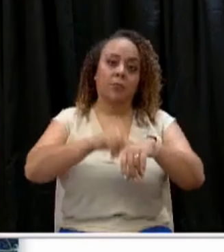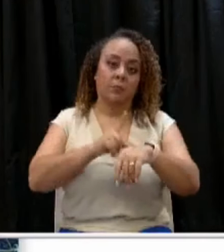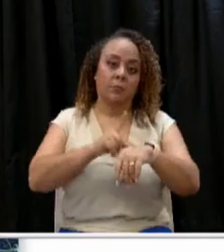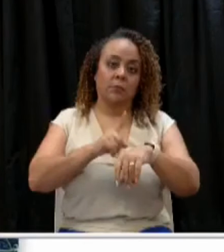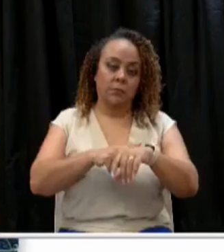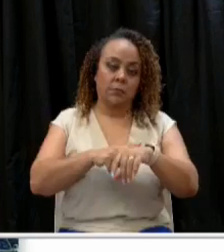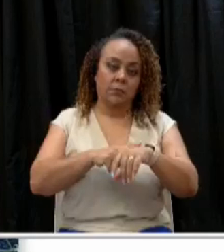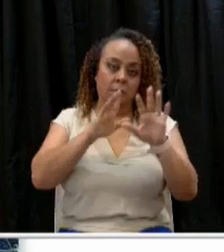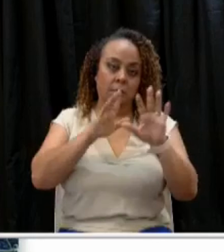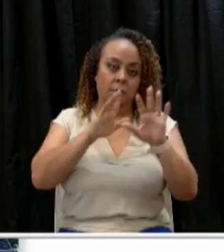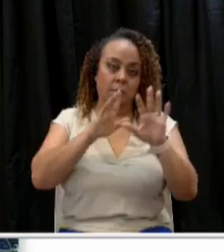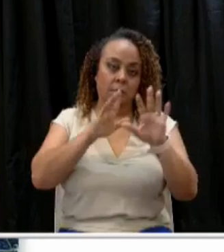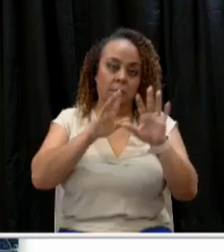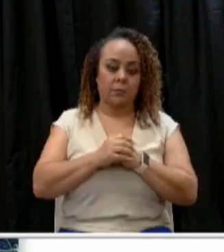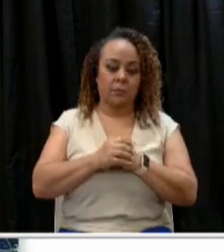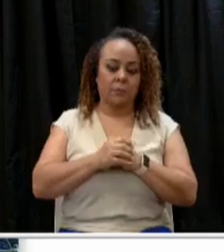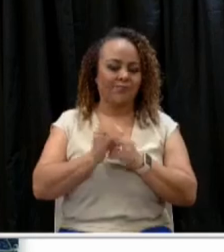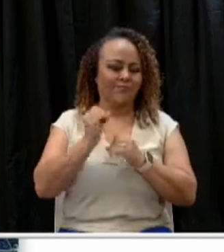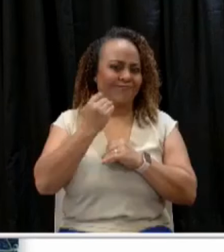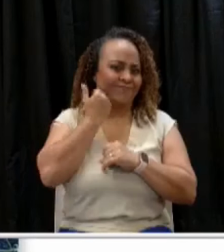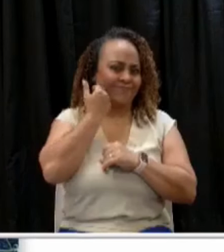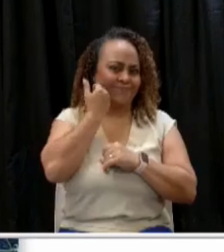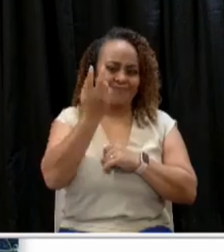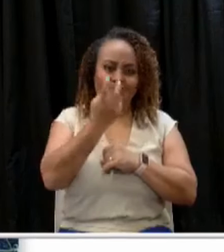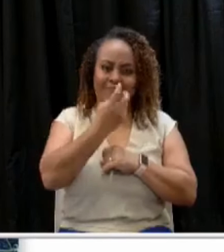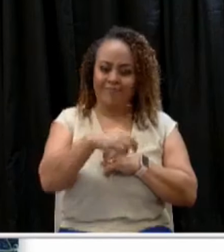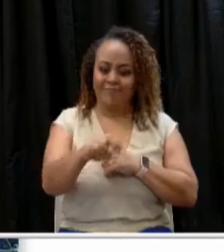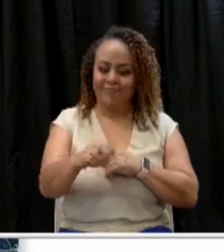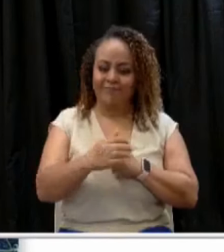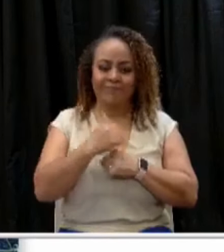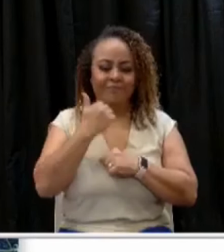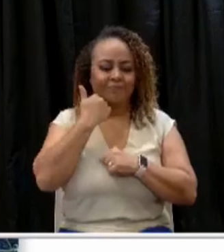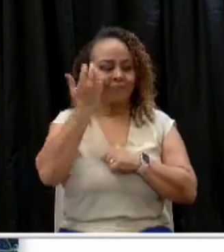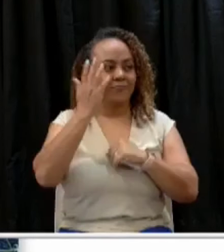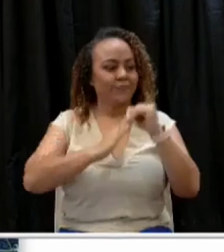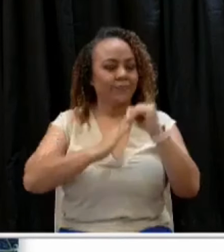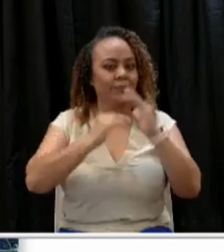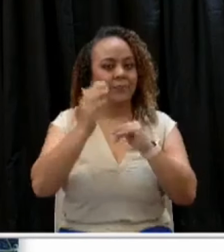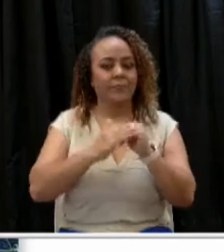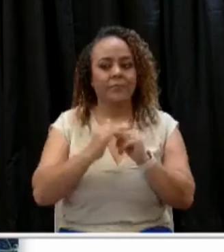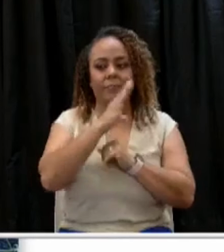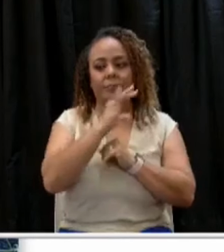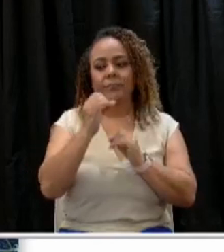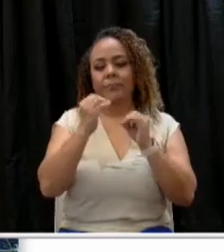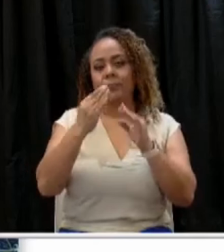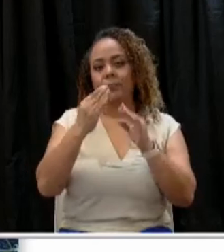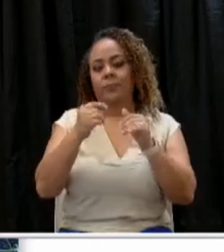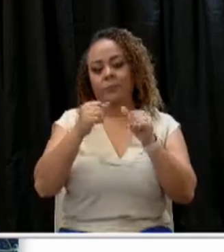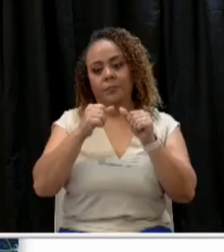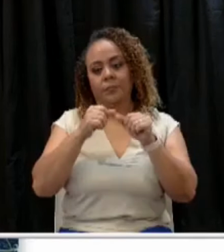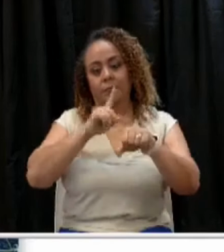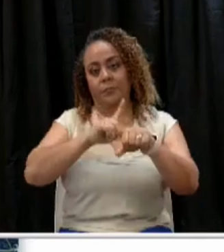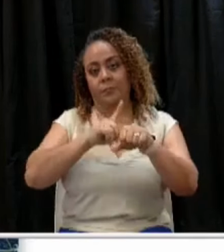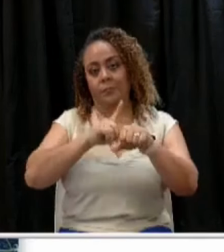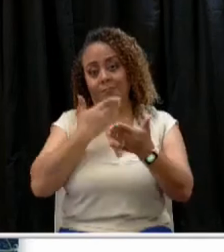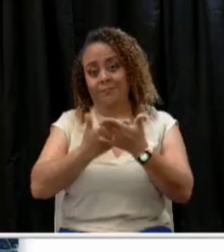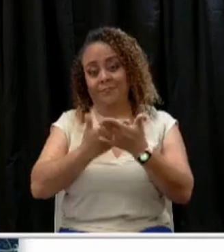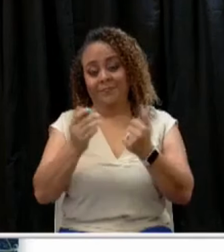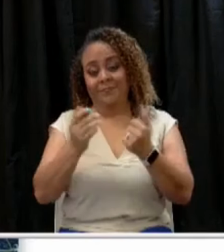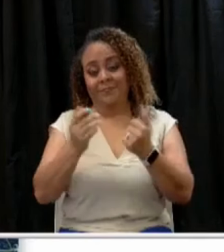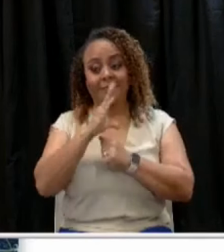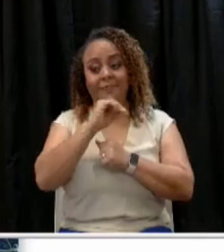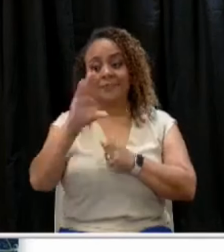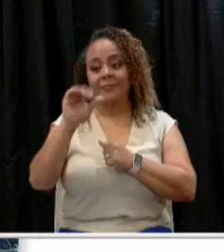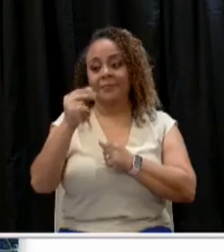de descanso, que son muy fáciles de transportar, fáciles de construir y muy duraderos. Y en el caso de caña, por